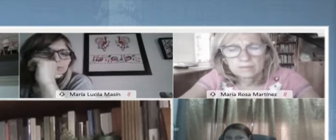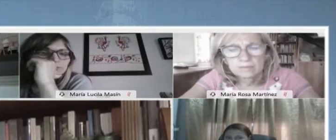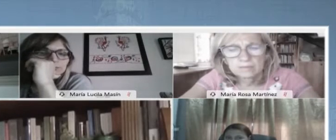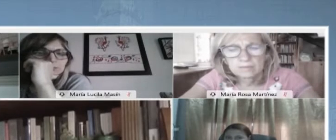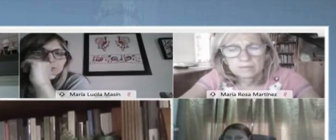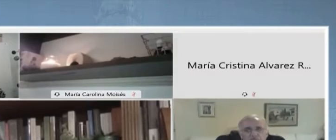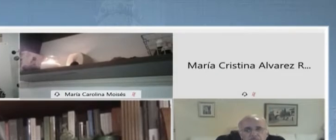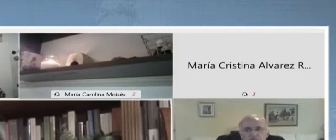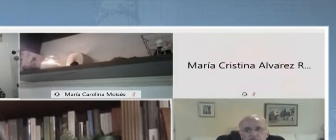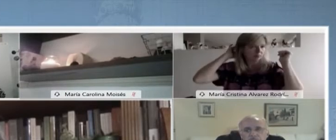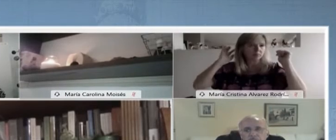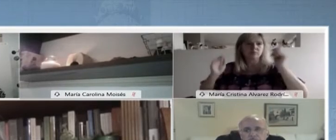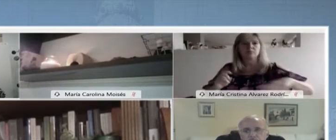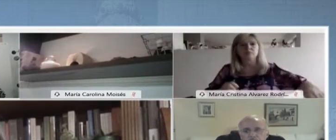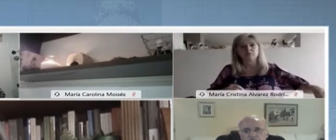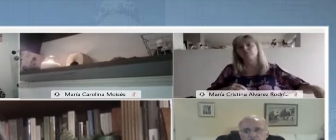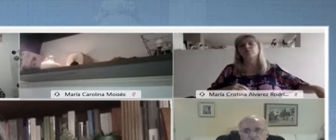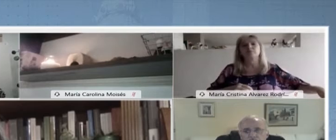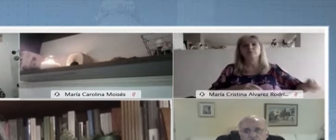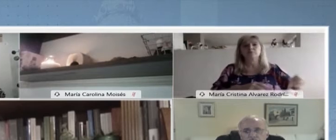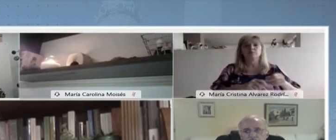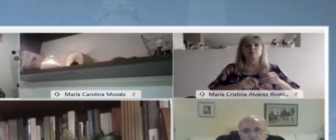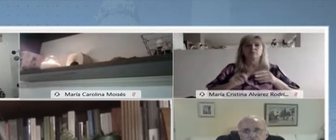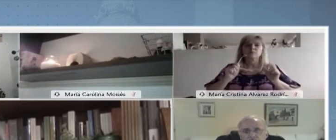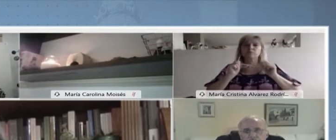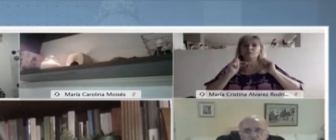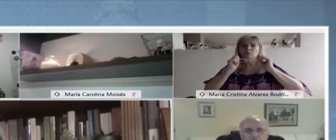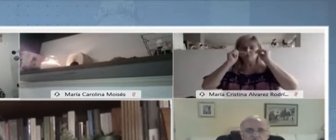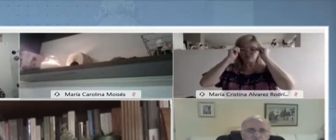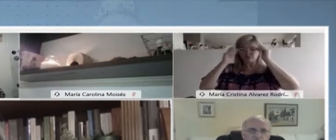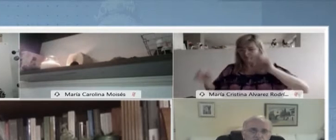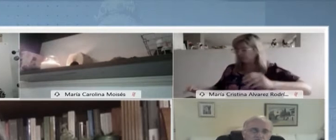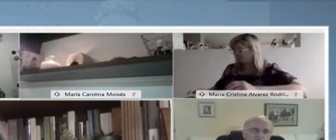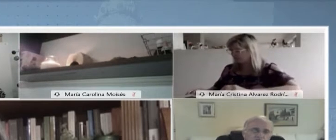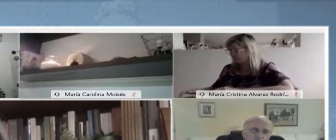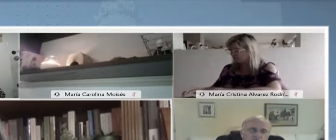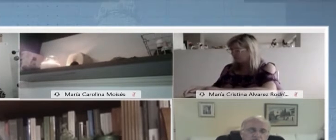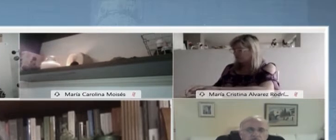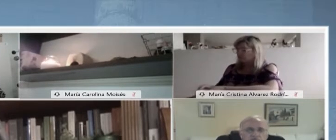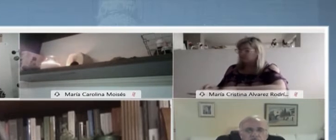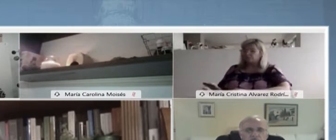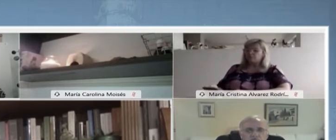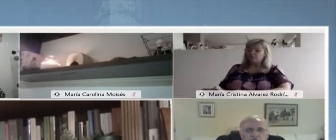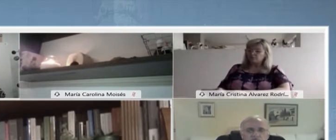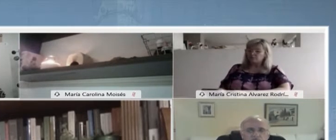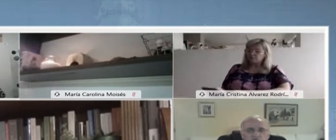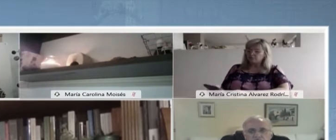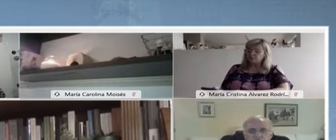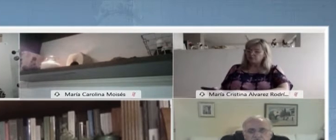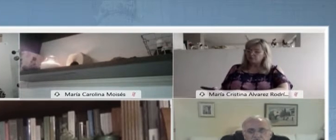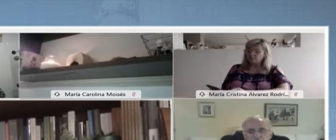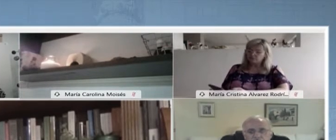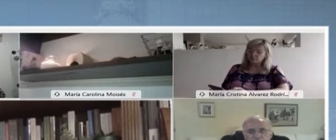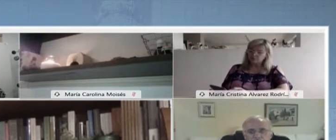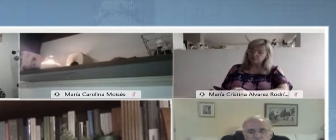de modificar la regulación del aborto en Argentina. Pero escuchamos repetidamente posiciones que niegan que exista todo derecho